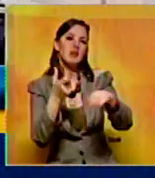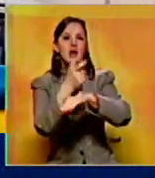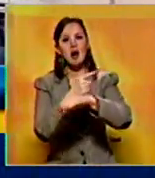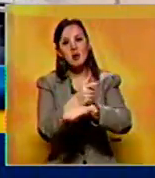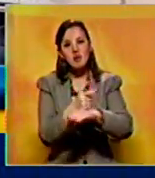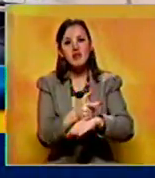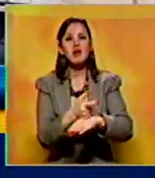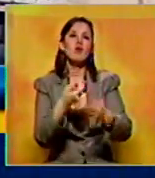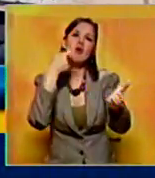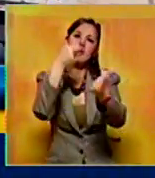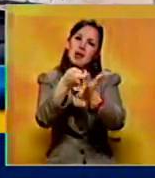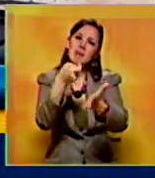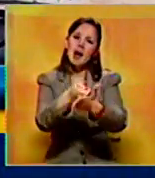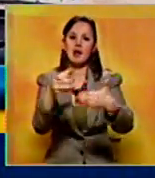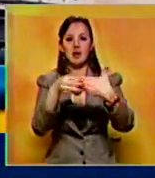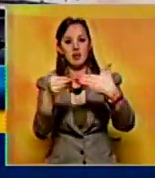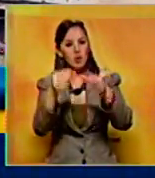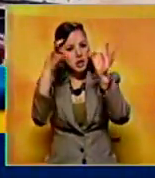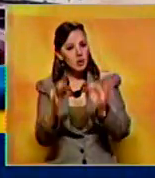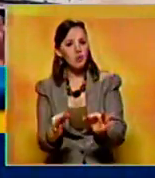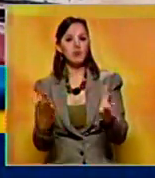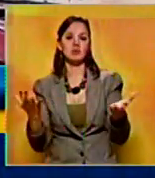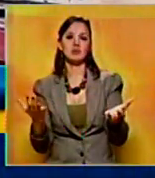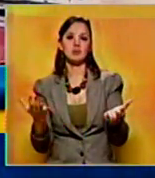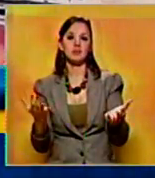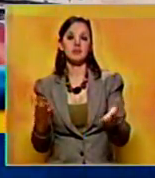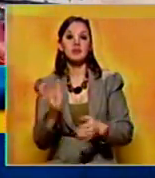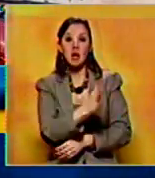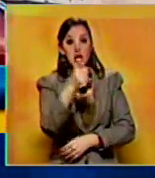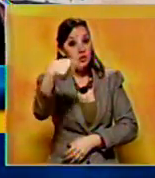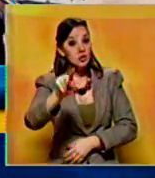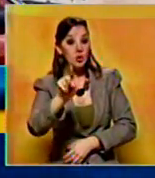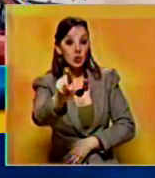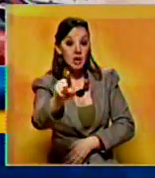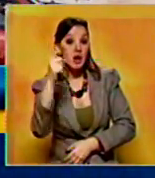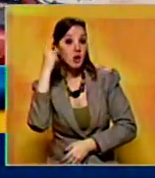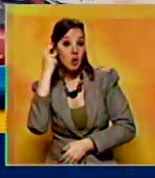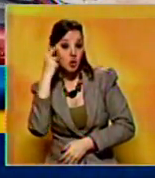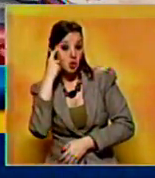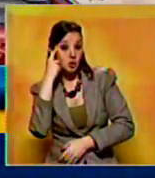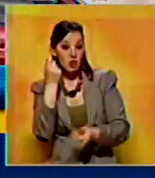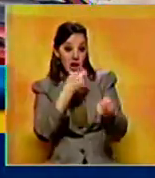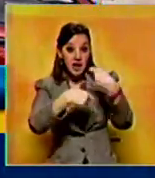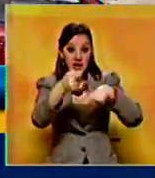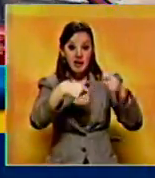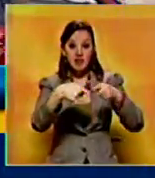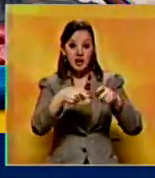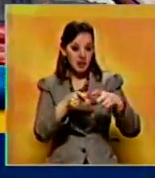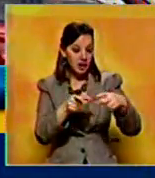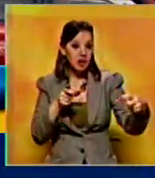divisas sean otorgadas oportunamente. Por otro lado, si usted conoce a alguna persona que revende